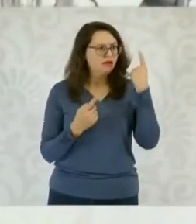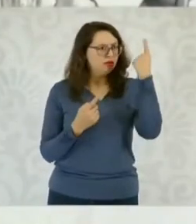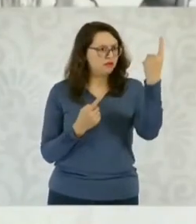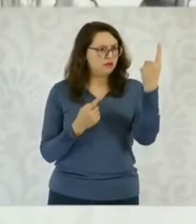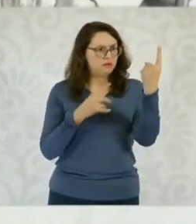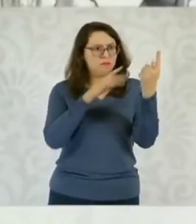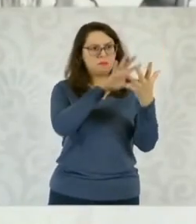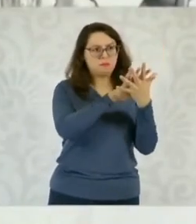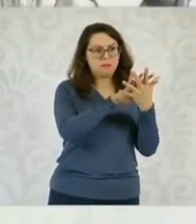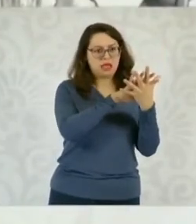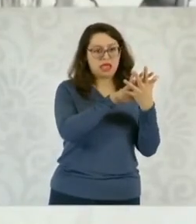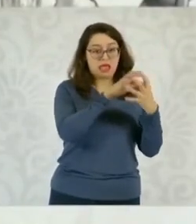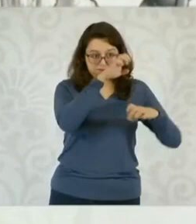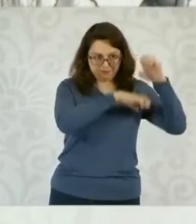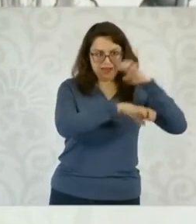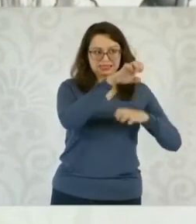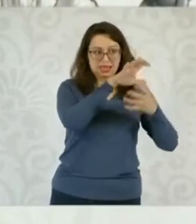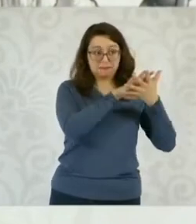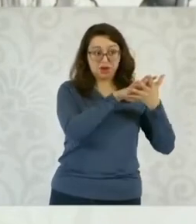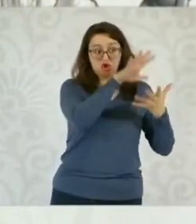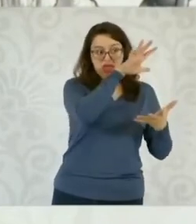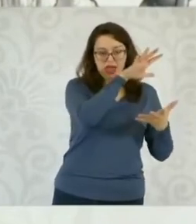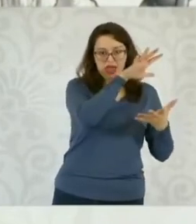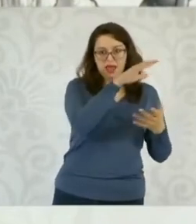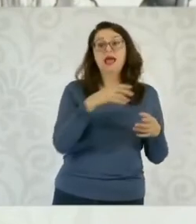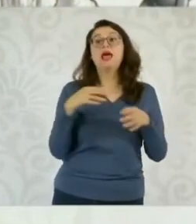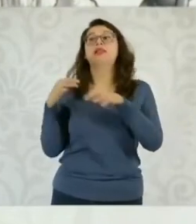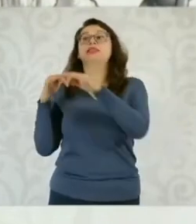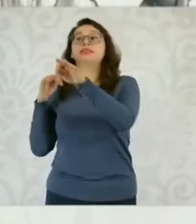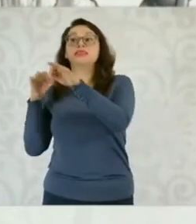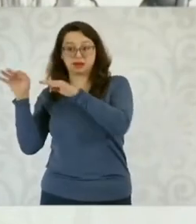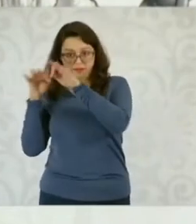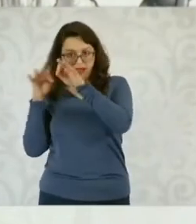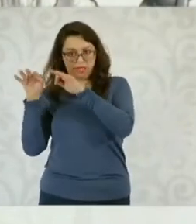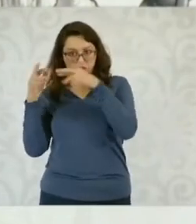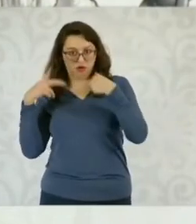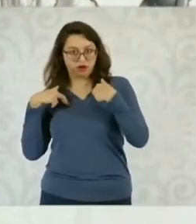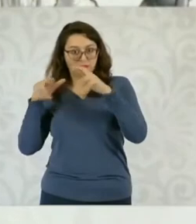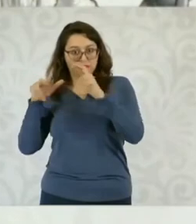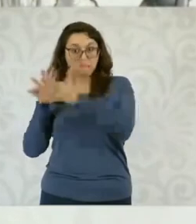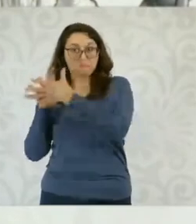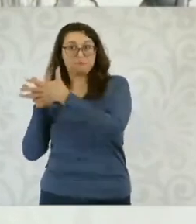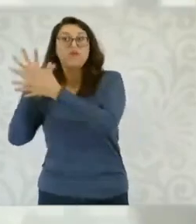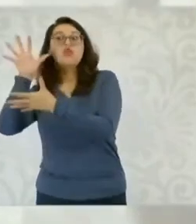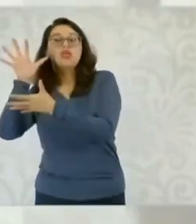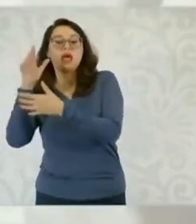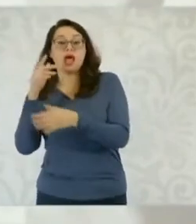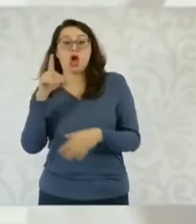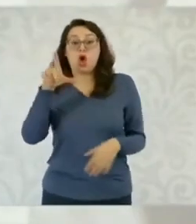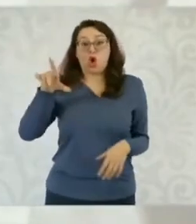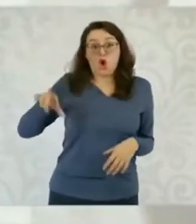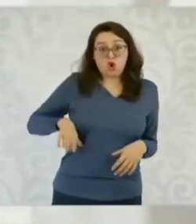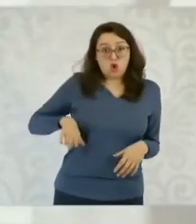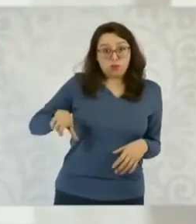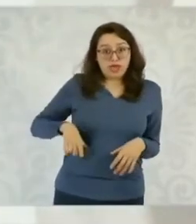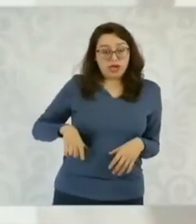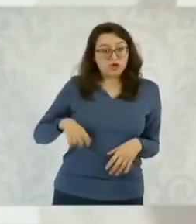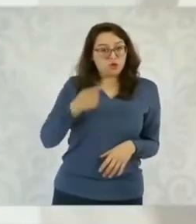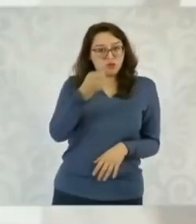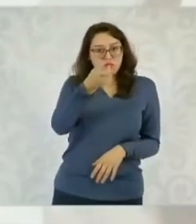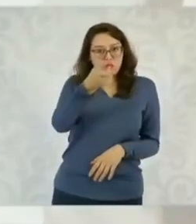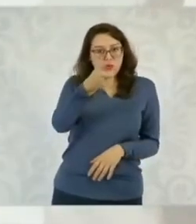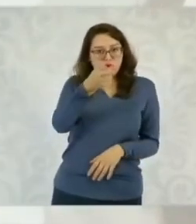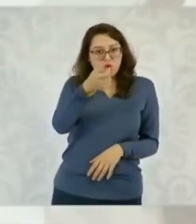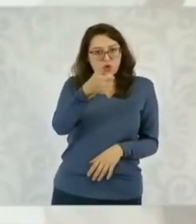minoría y estos dos se ponían de acuerdo para seguir haciendo negocios al amparo